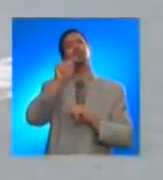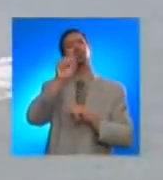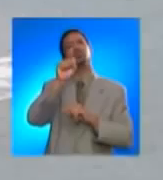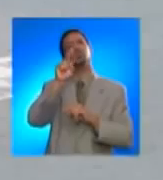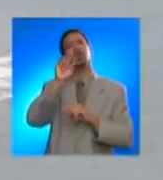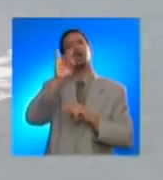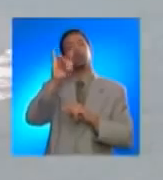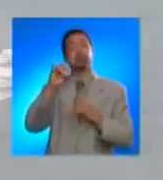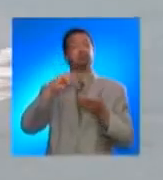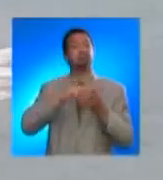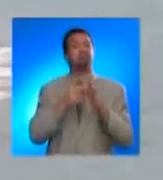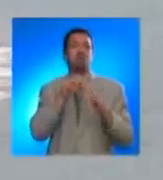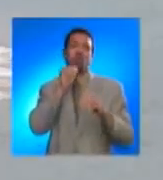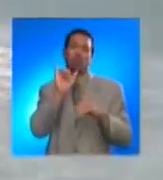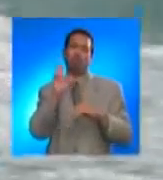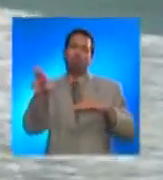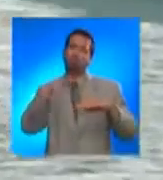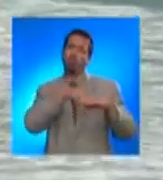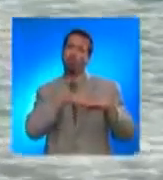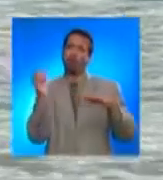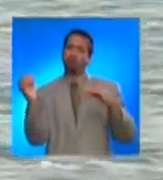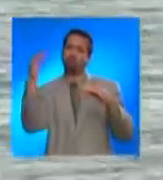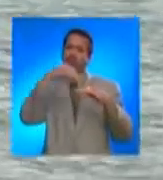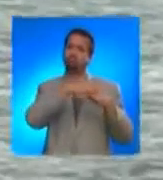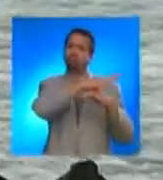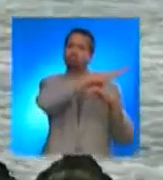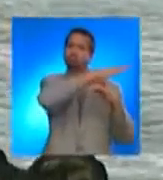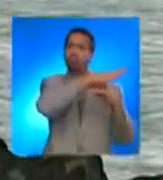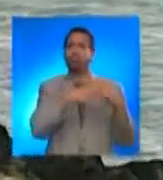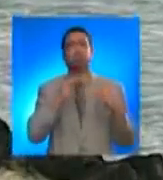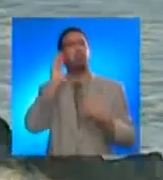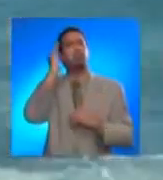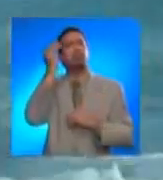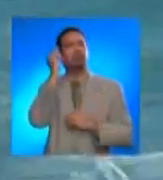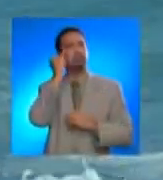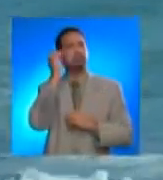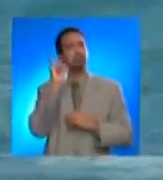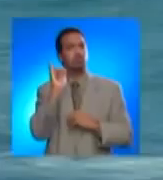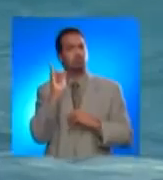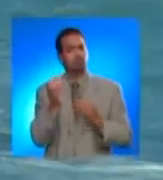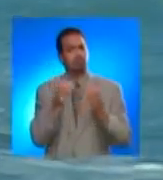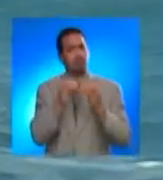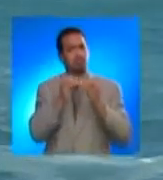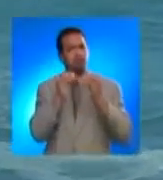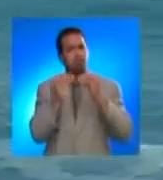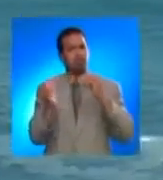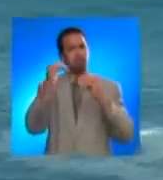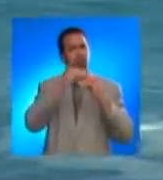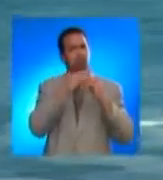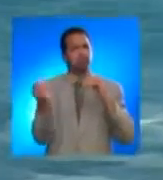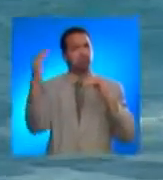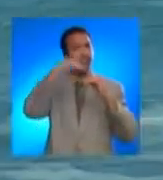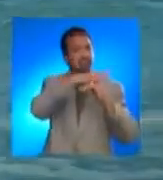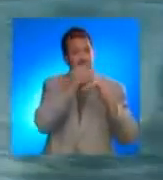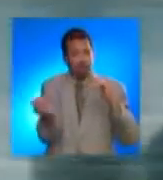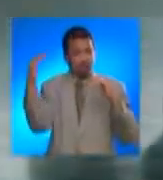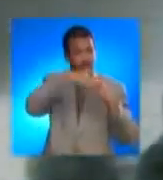en la misma dirección por varios minutos. Esto, junto con la gran distancia entre olas, hace que el volumen de agua y la